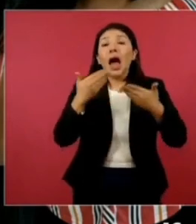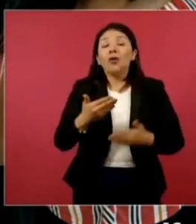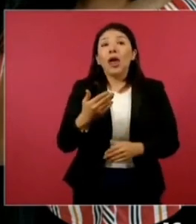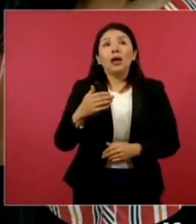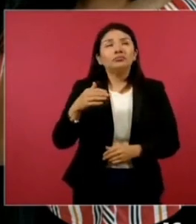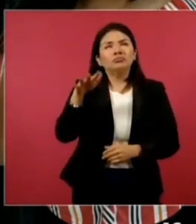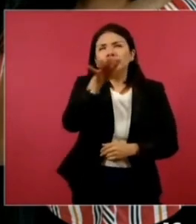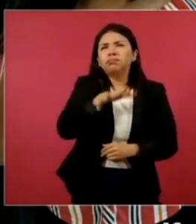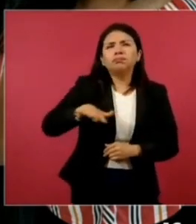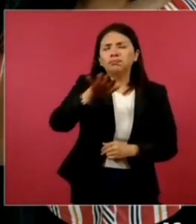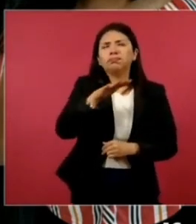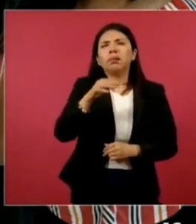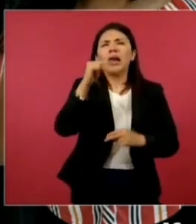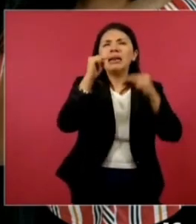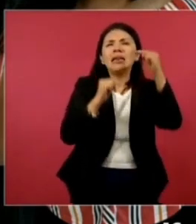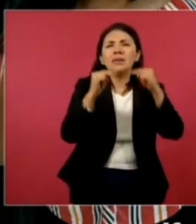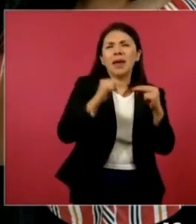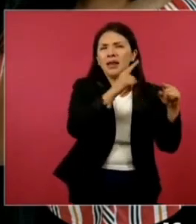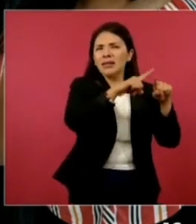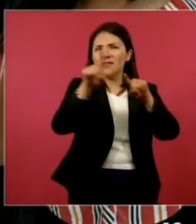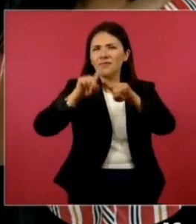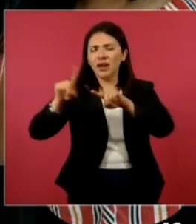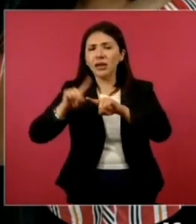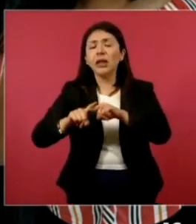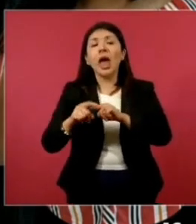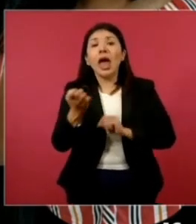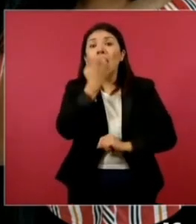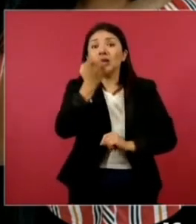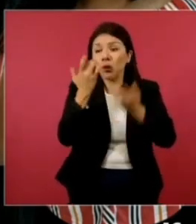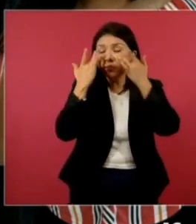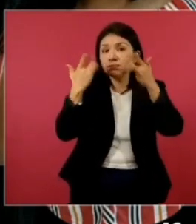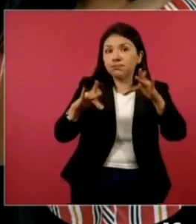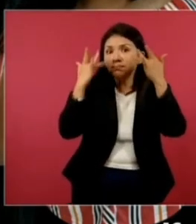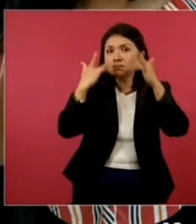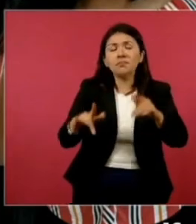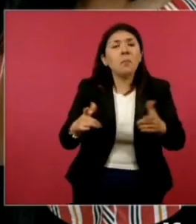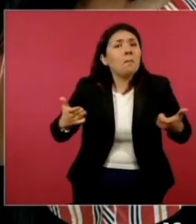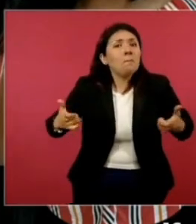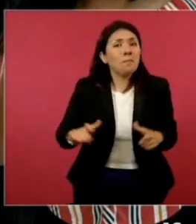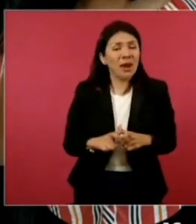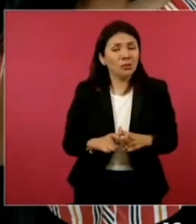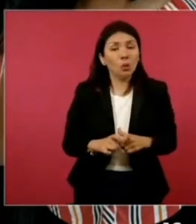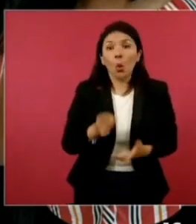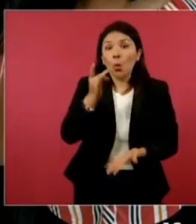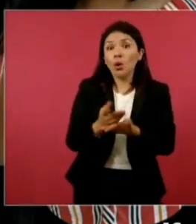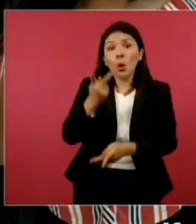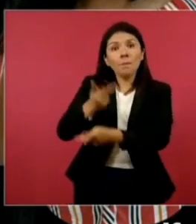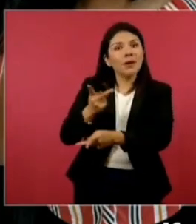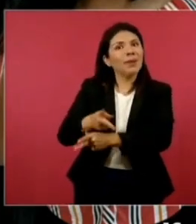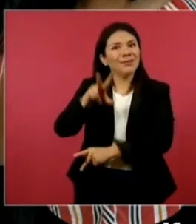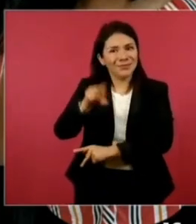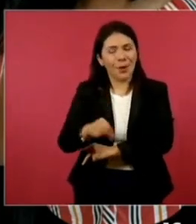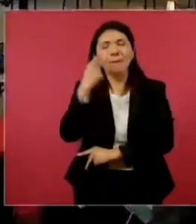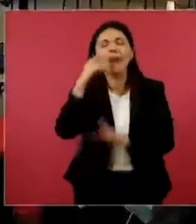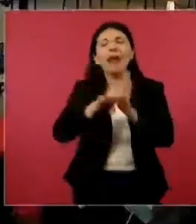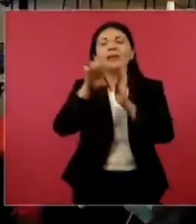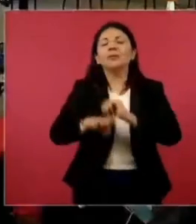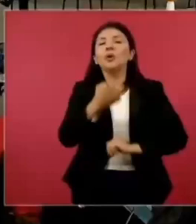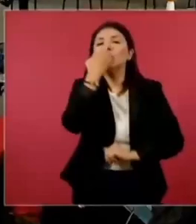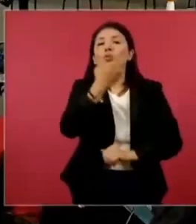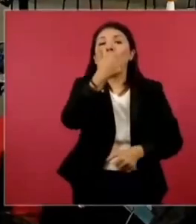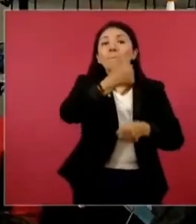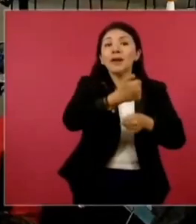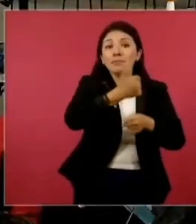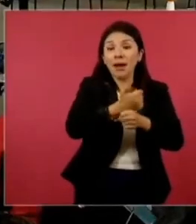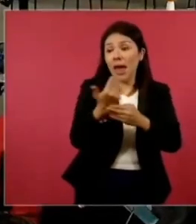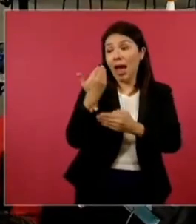niveles educativos, no solo en el caso de educación media superior. Por ejemplo, en el caso de la primaria, en el